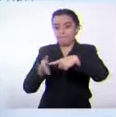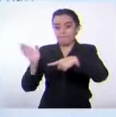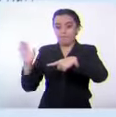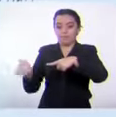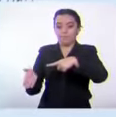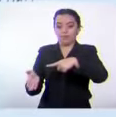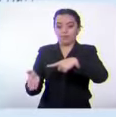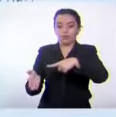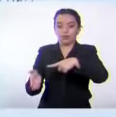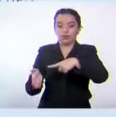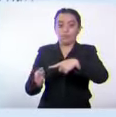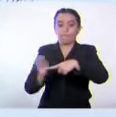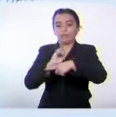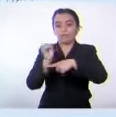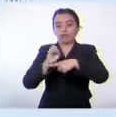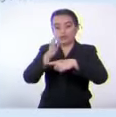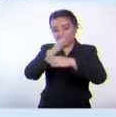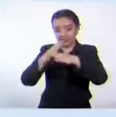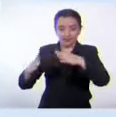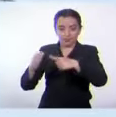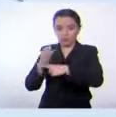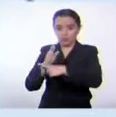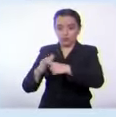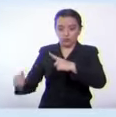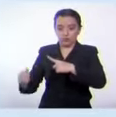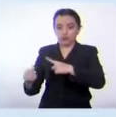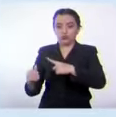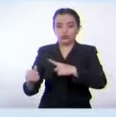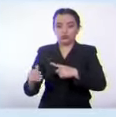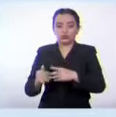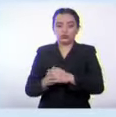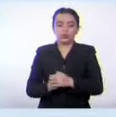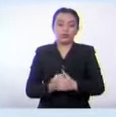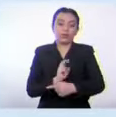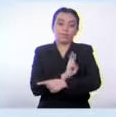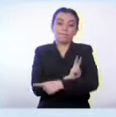porcentaje con el porcentaje y decir que el volumen de